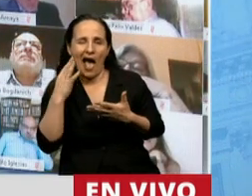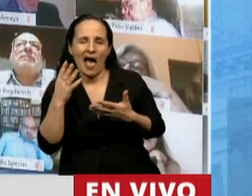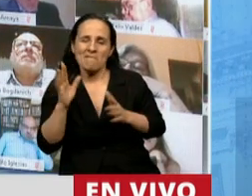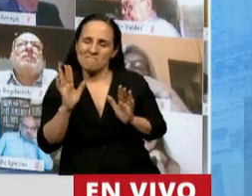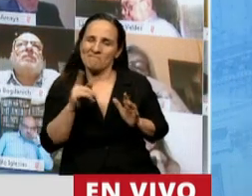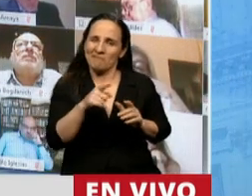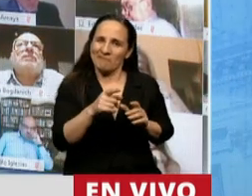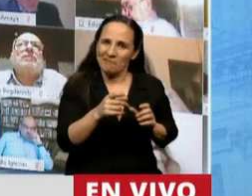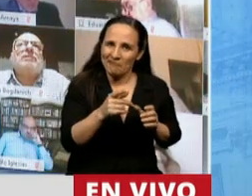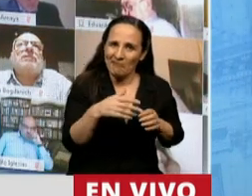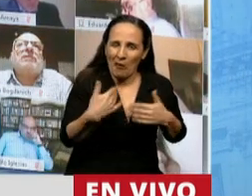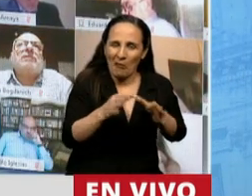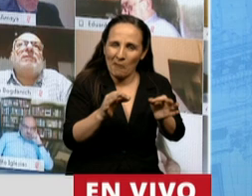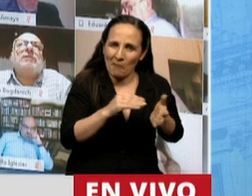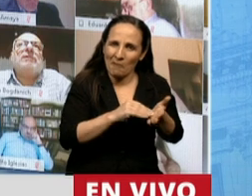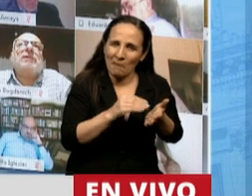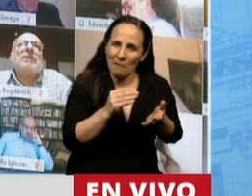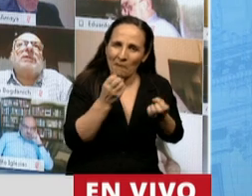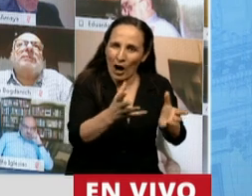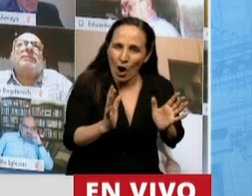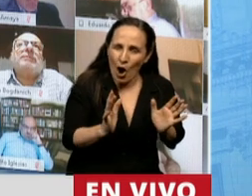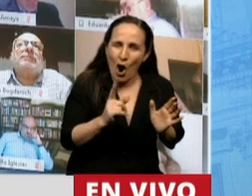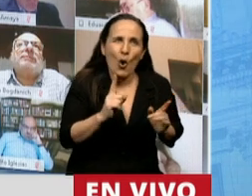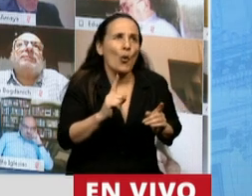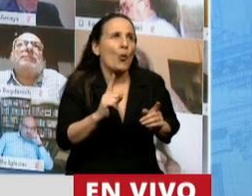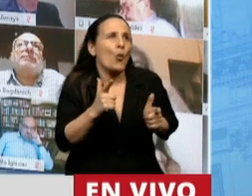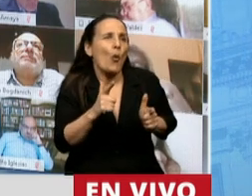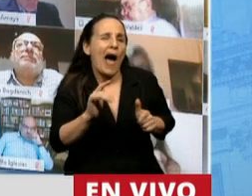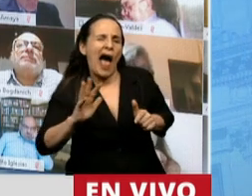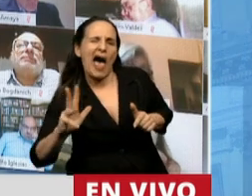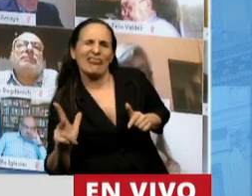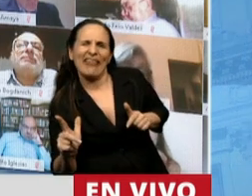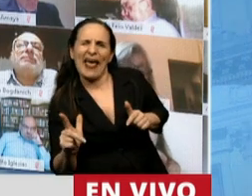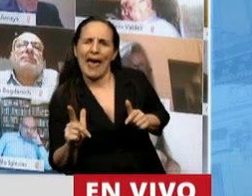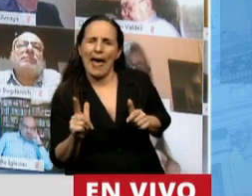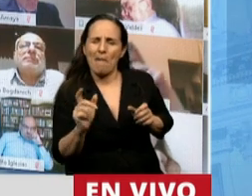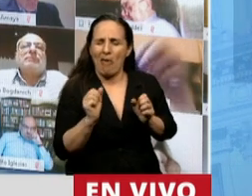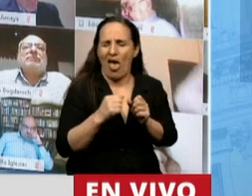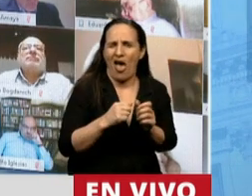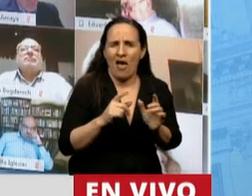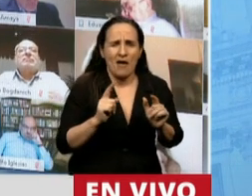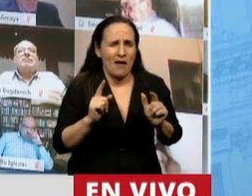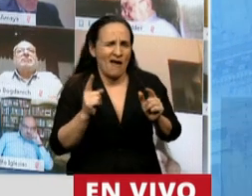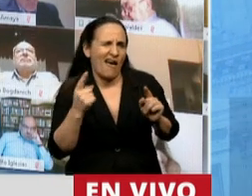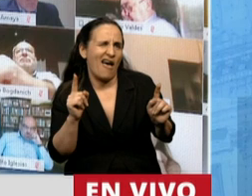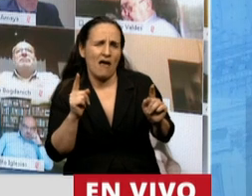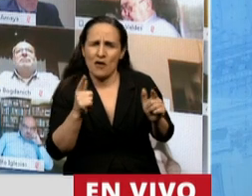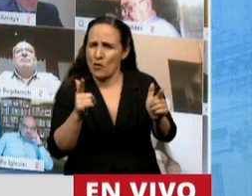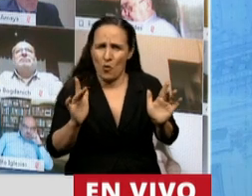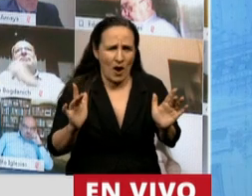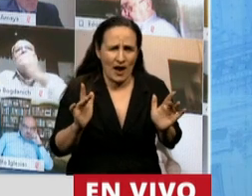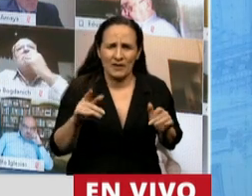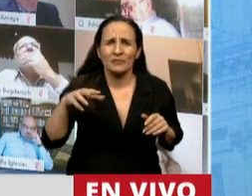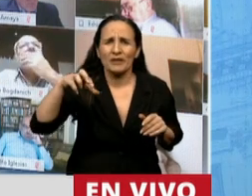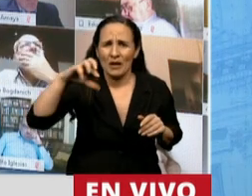es el sentido acá No hay ninguna trampa No hay ninguna cosa oculta No hay ninguna rareza y pastori